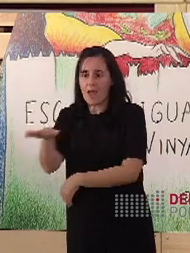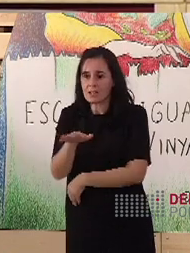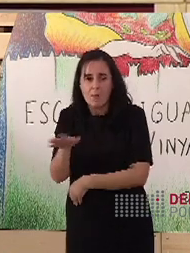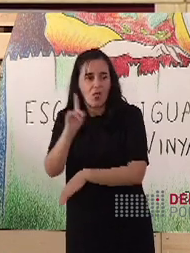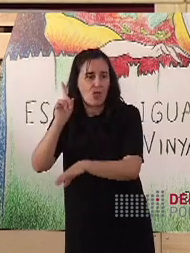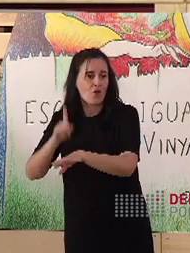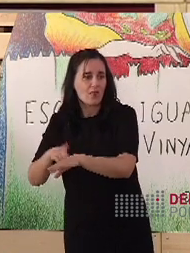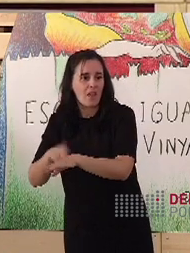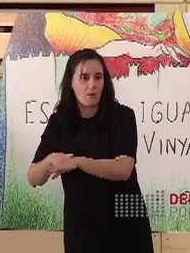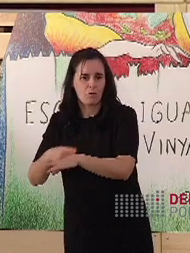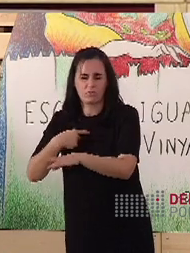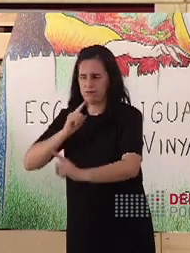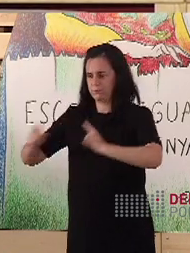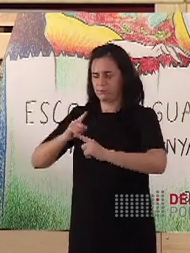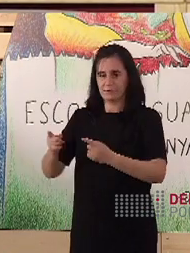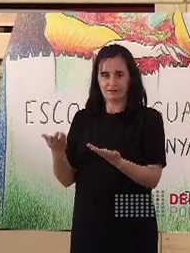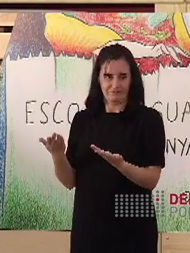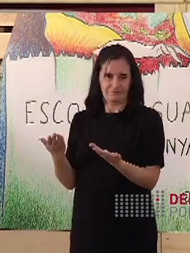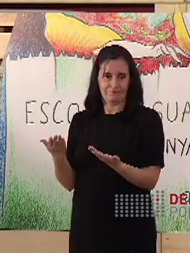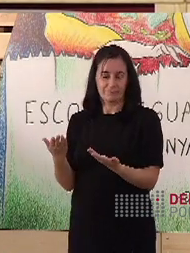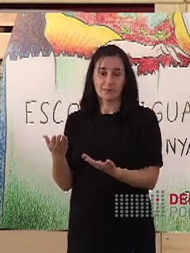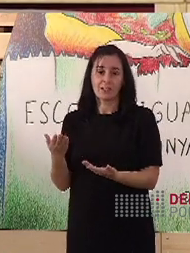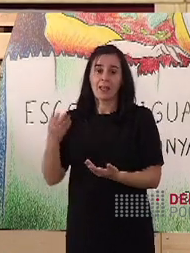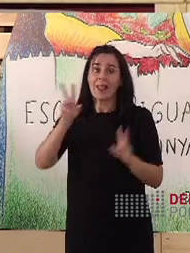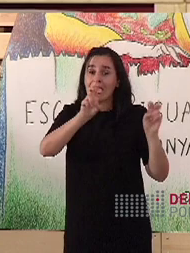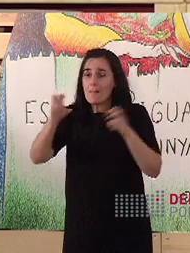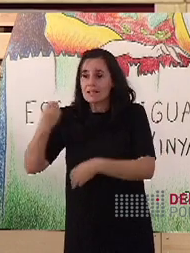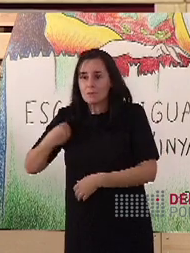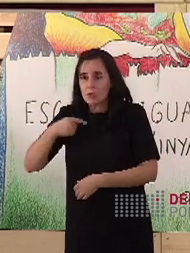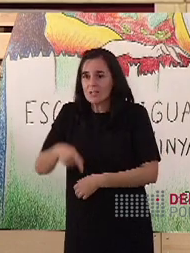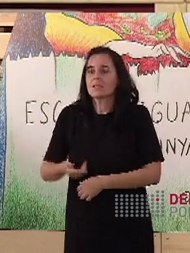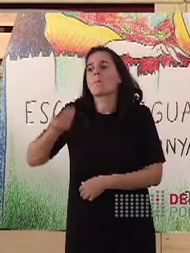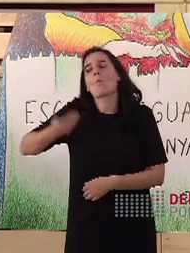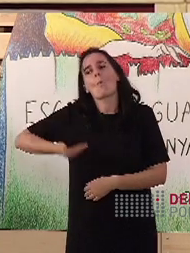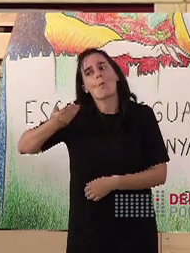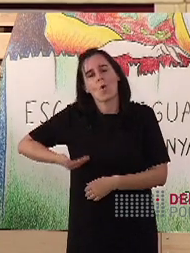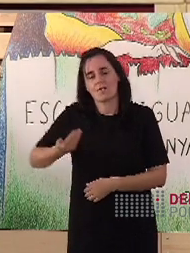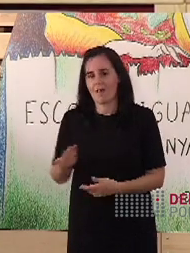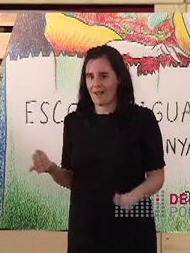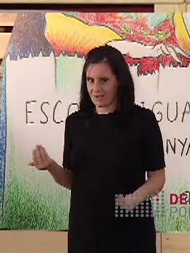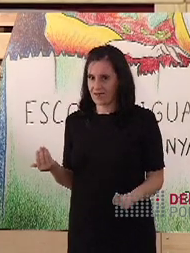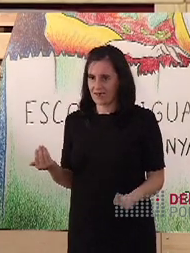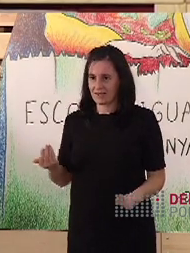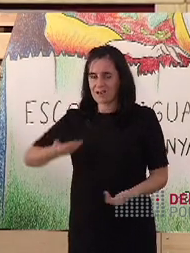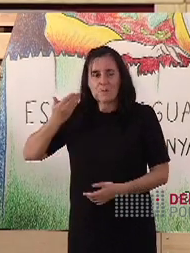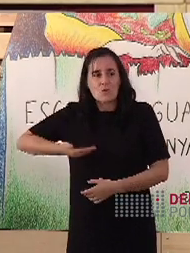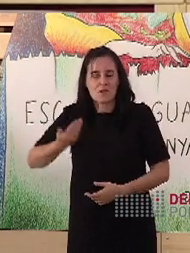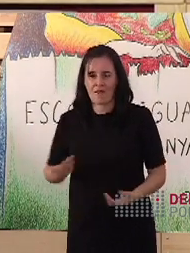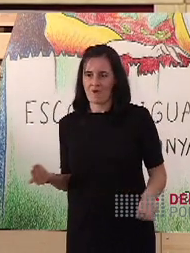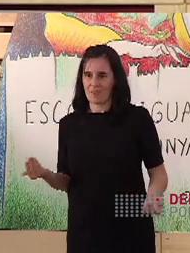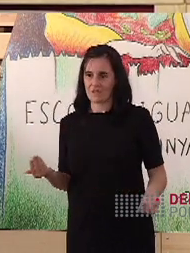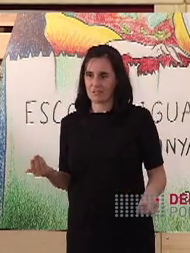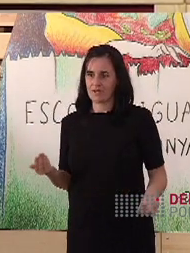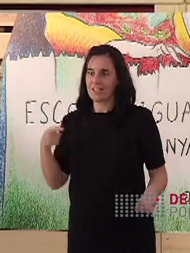tempo. E estas cuestións son moi relevantes, moi importantes, son